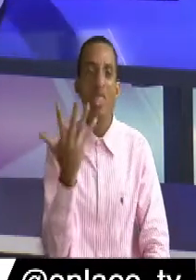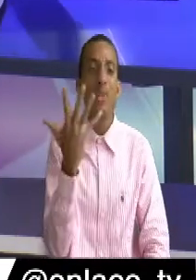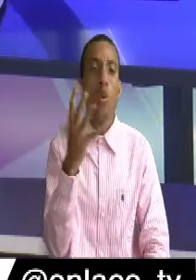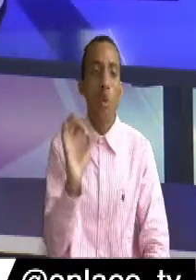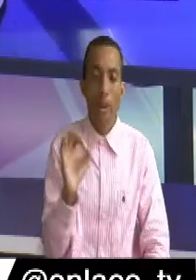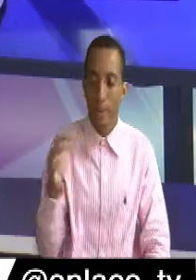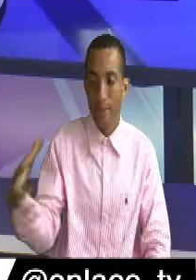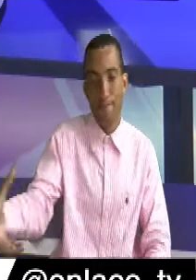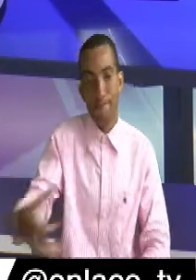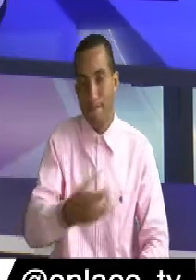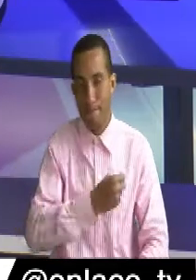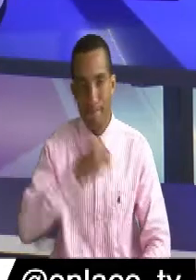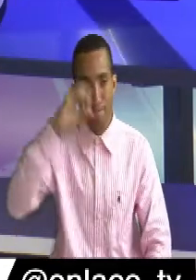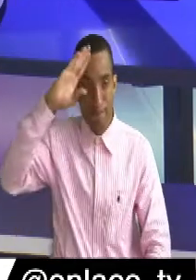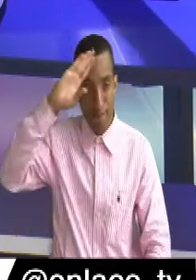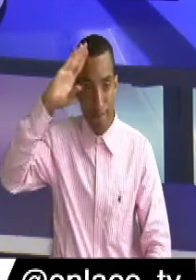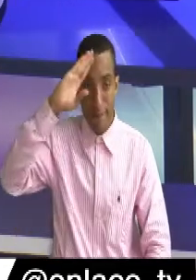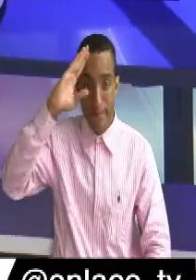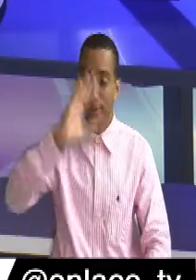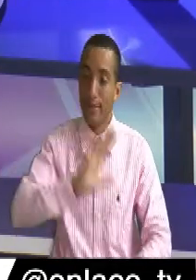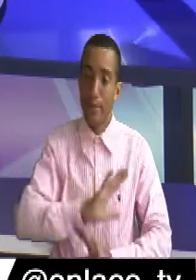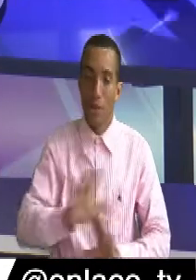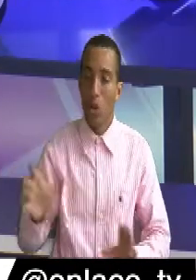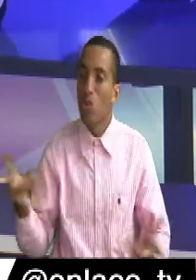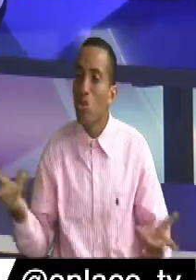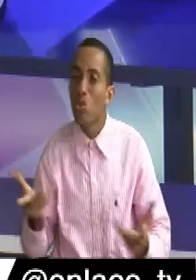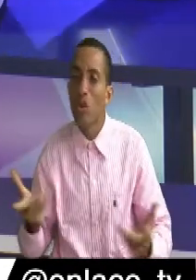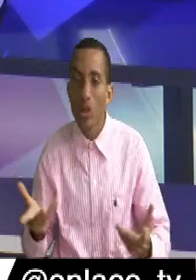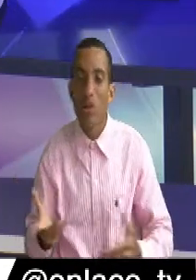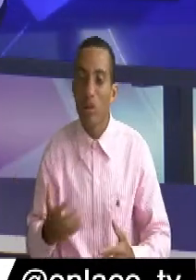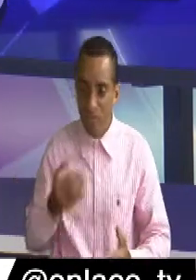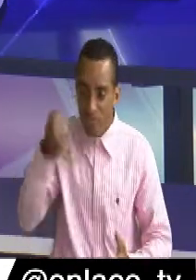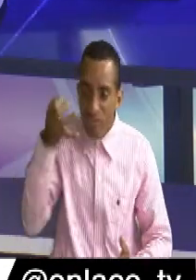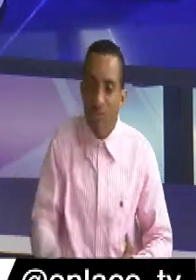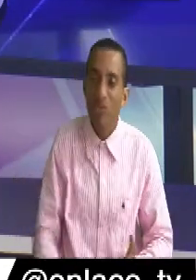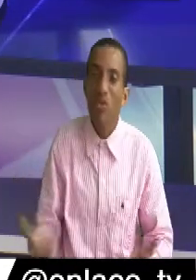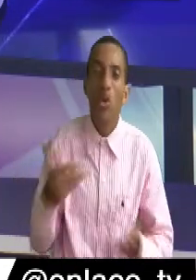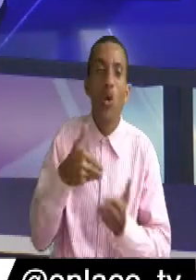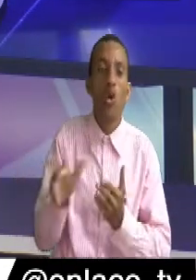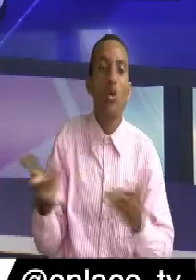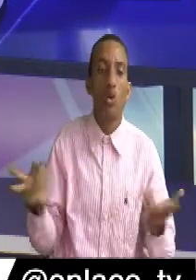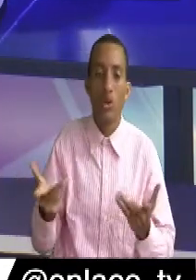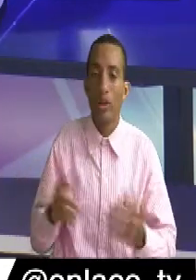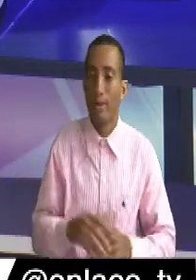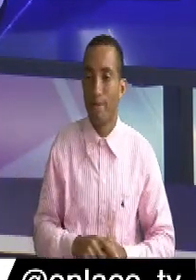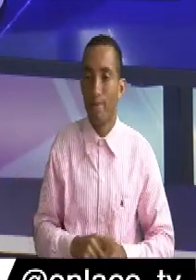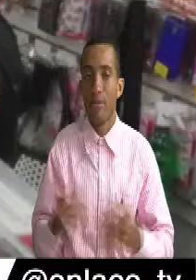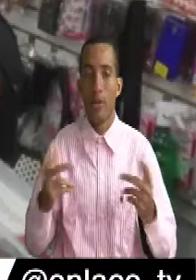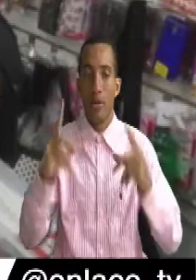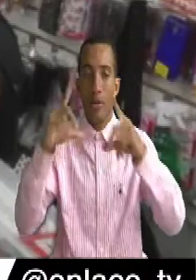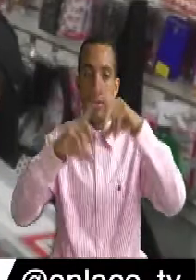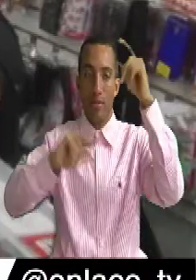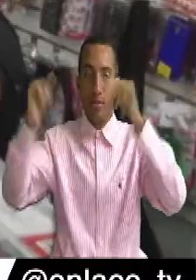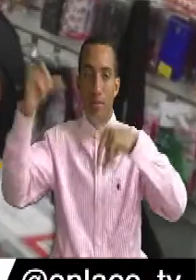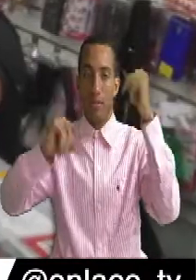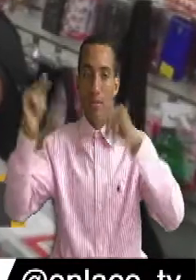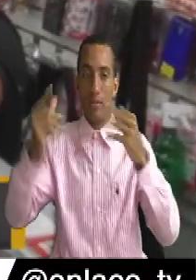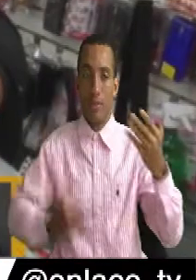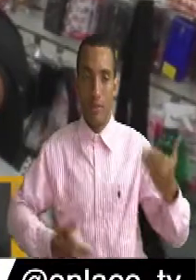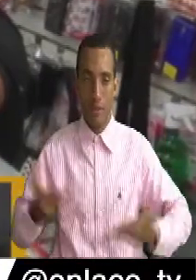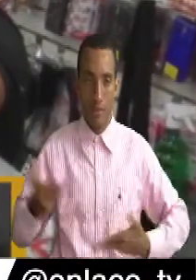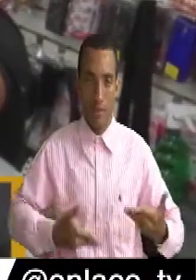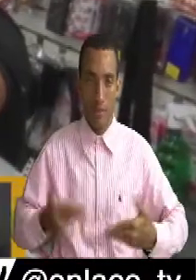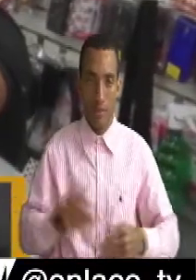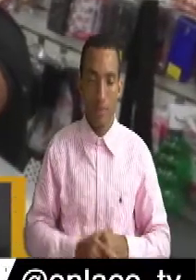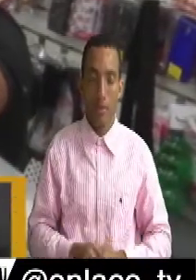con la documentación que justificara la procedencia. Los operativos se hicieron en el Centro Comercial Superestrellas. 50